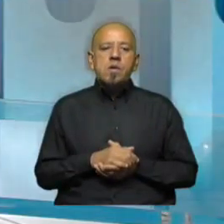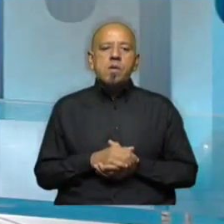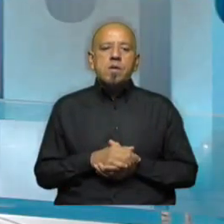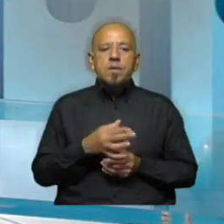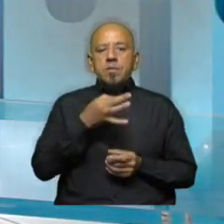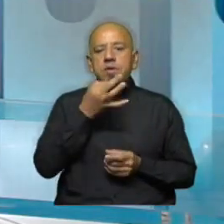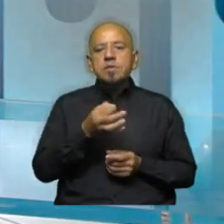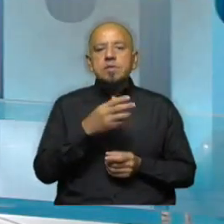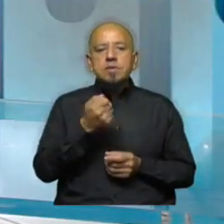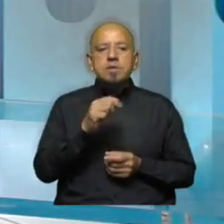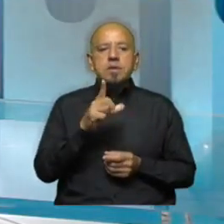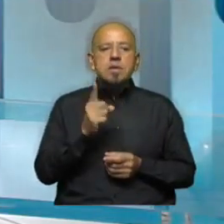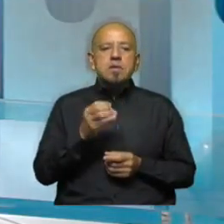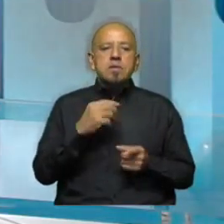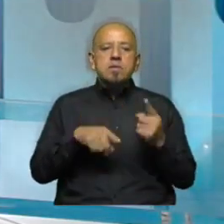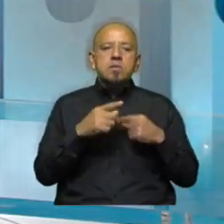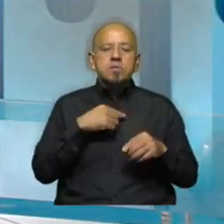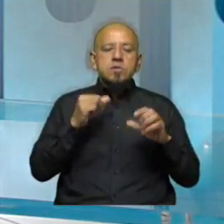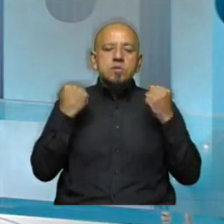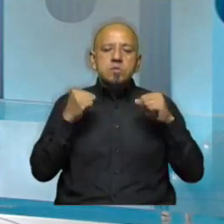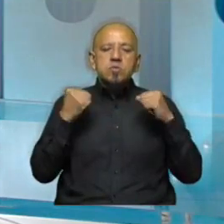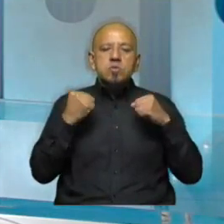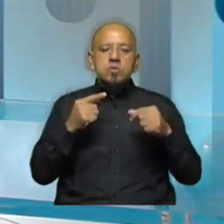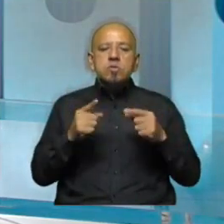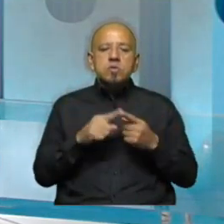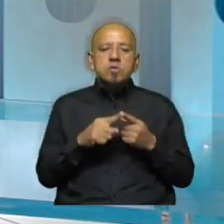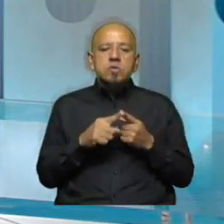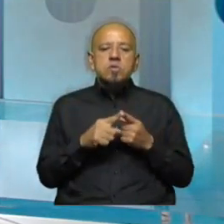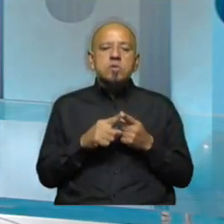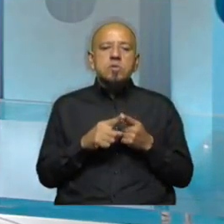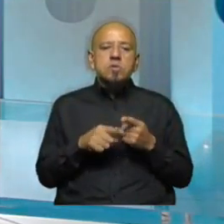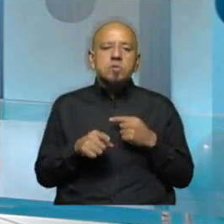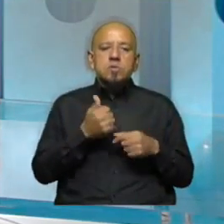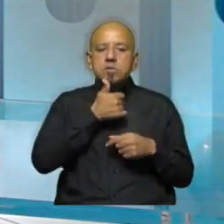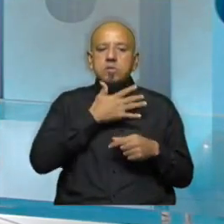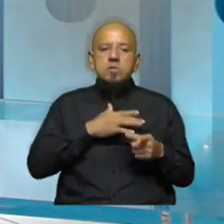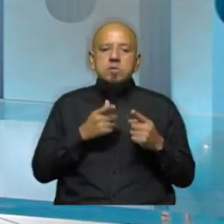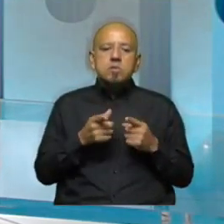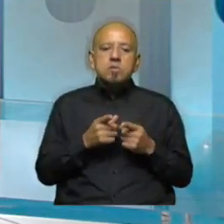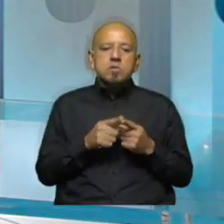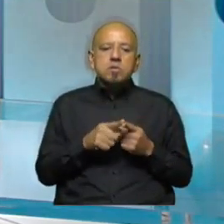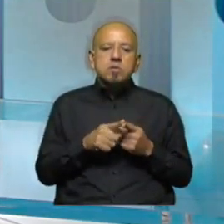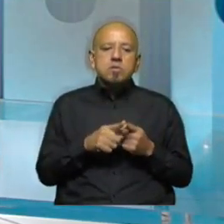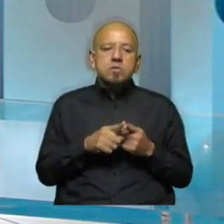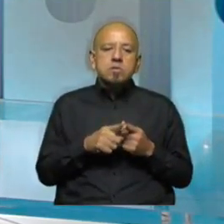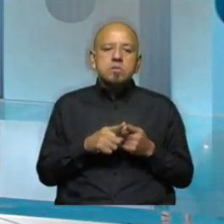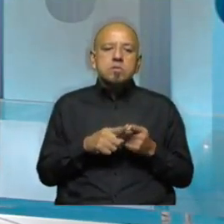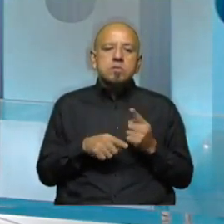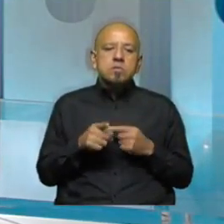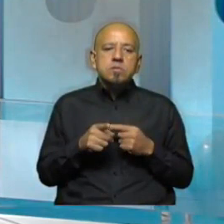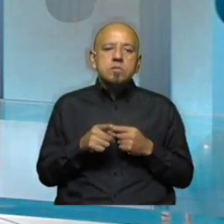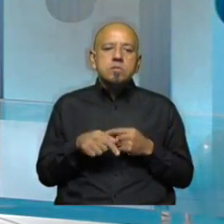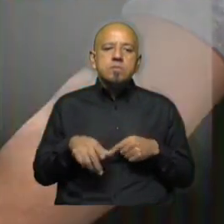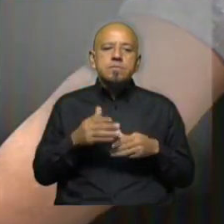algo, que habla de estos deportistas, quizás que lo sacan un poco de la sombra, con historias que por ahí, si fueran hoy en día, estarían en